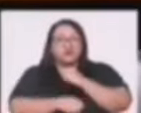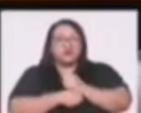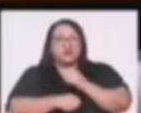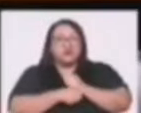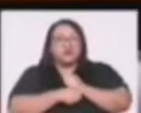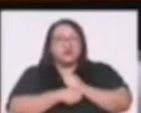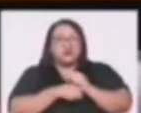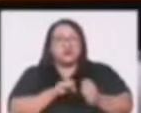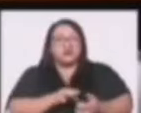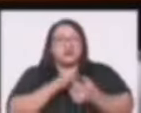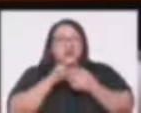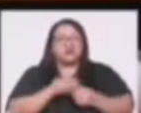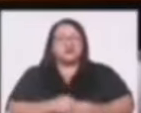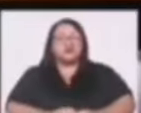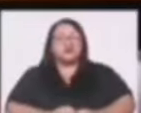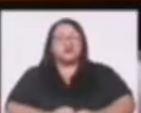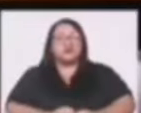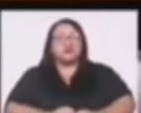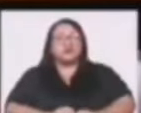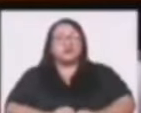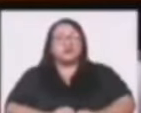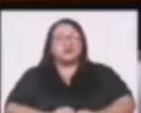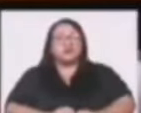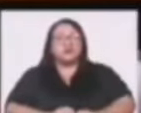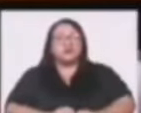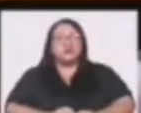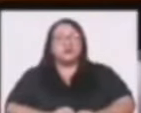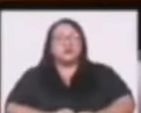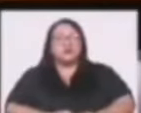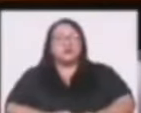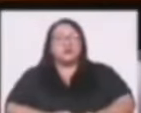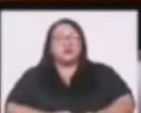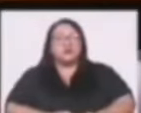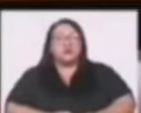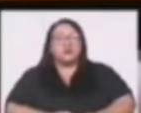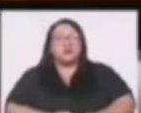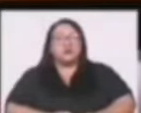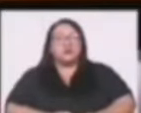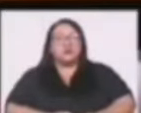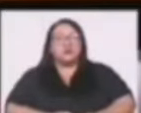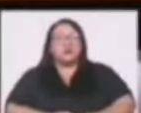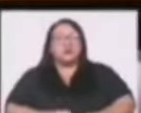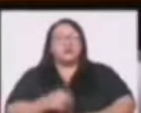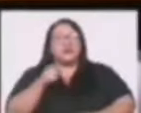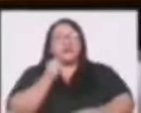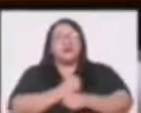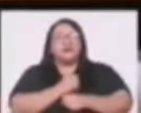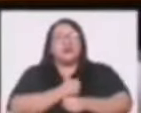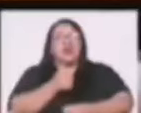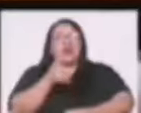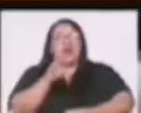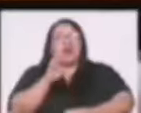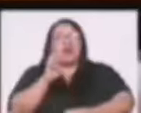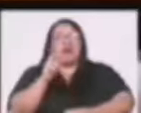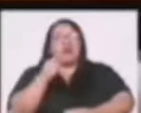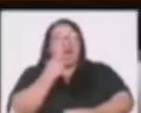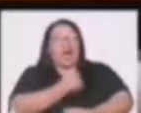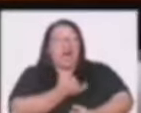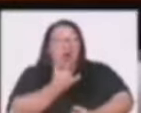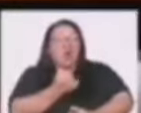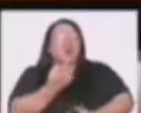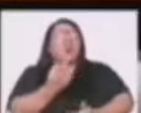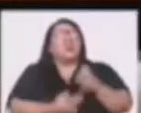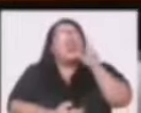funciones exclusivas y excluyentes de este Congreso de la República. ¿Ante qué Samuel Abad estamos? Ante este que avala la